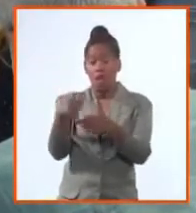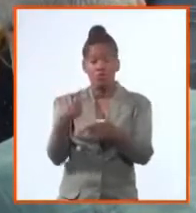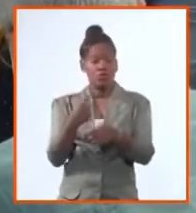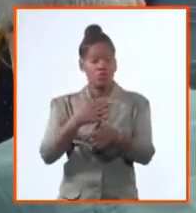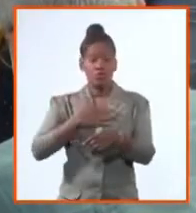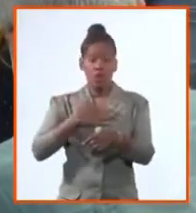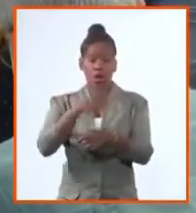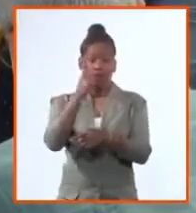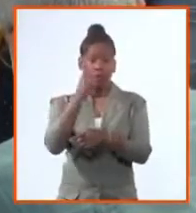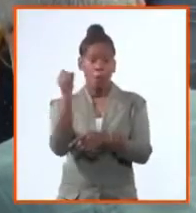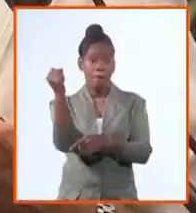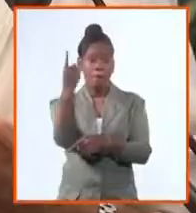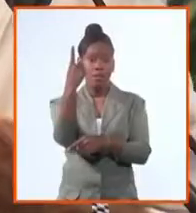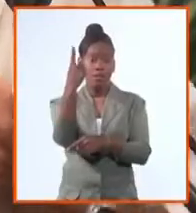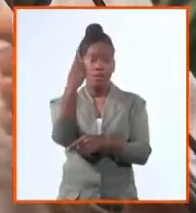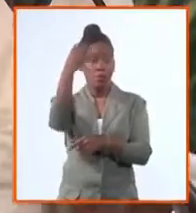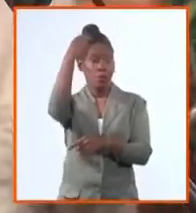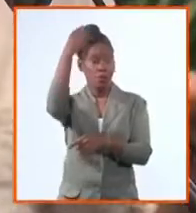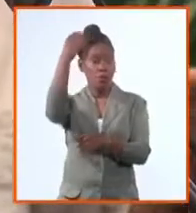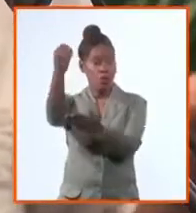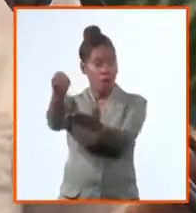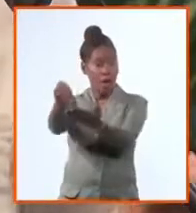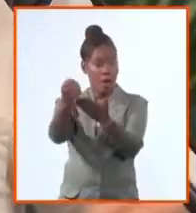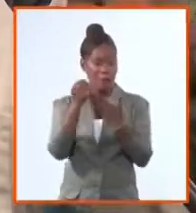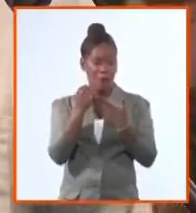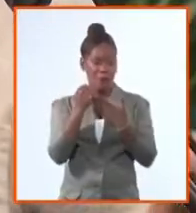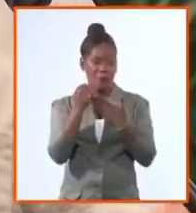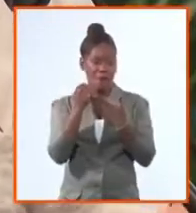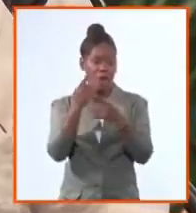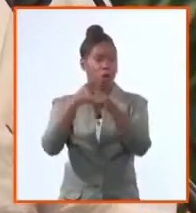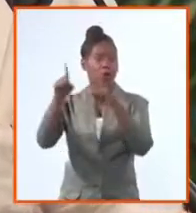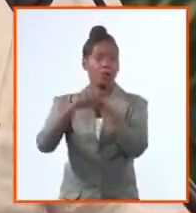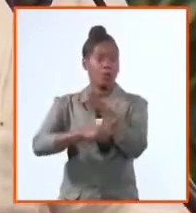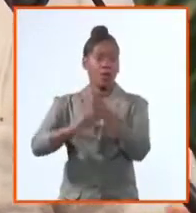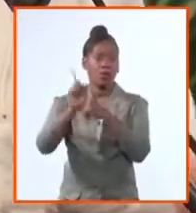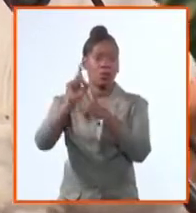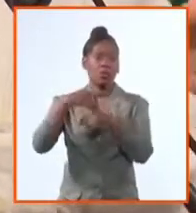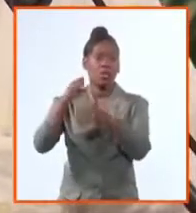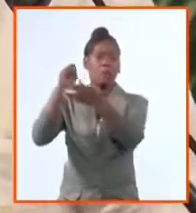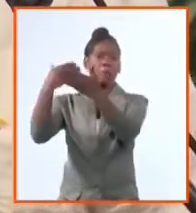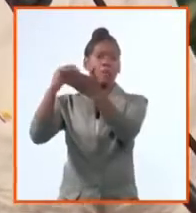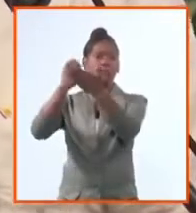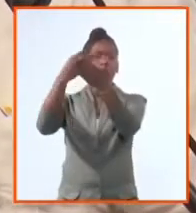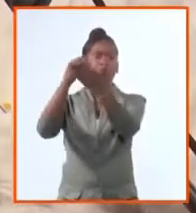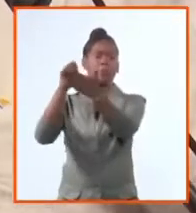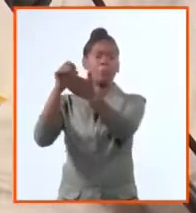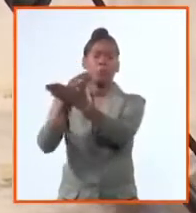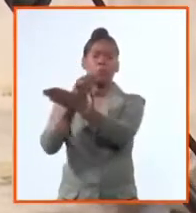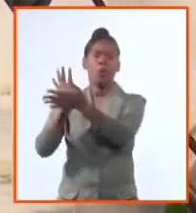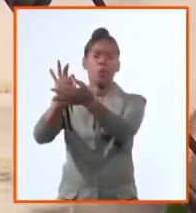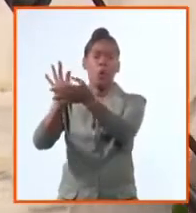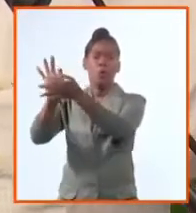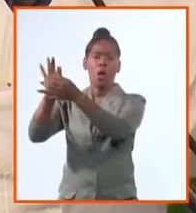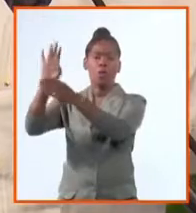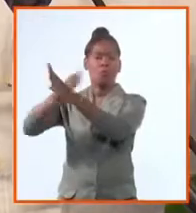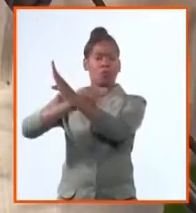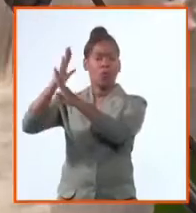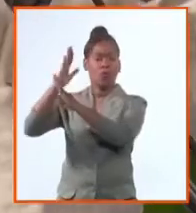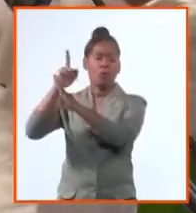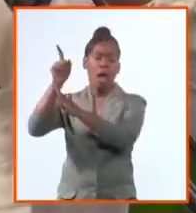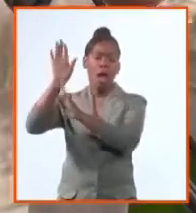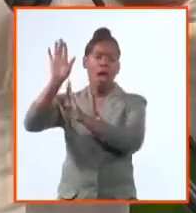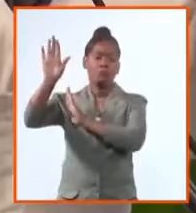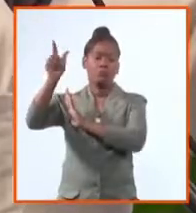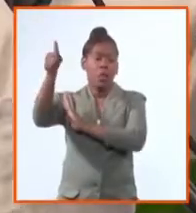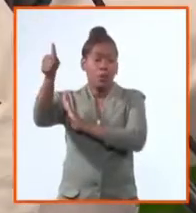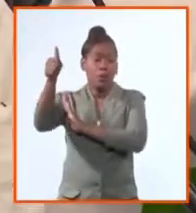participa de la dirección del país. Y nosotros tenemos que sentirnos comprometidos en estudiar el tema y hacer propuestas.